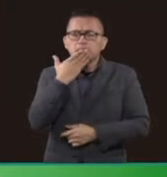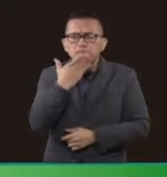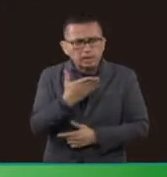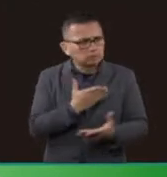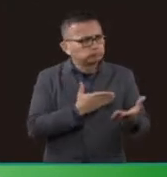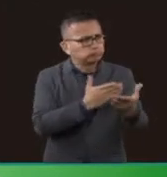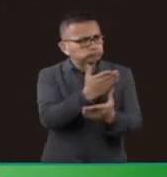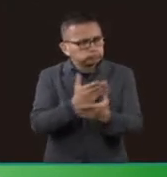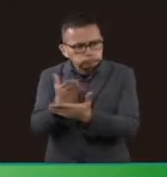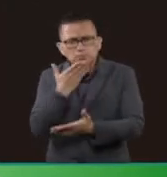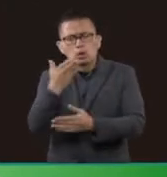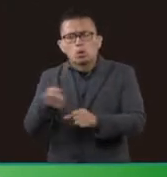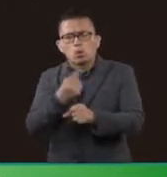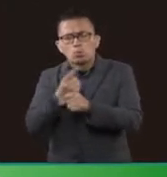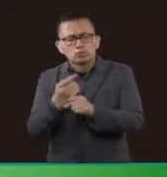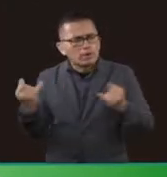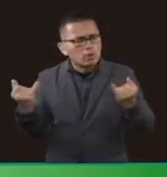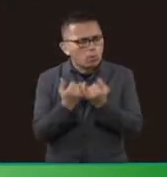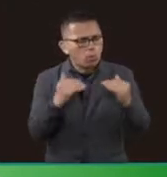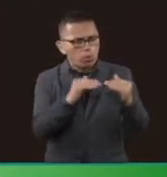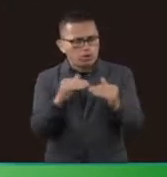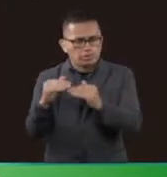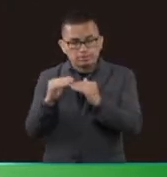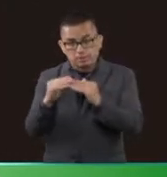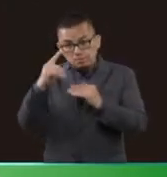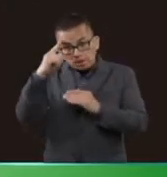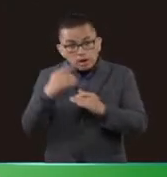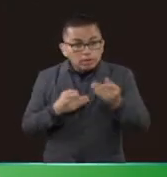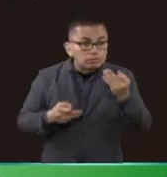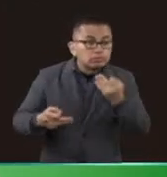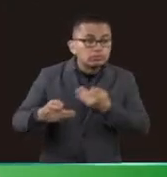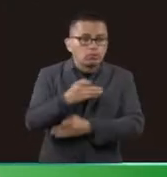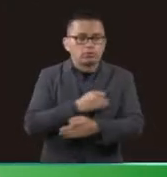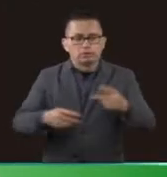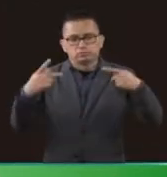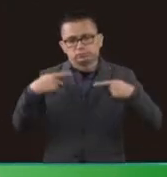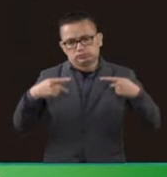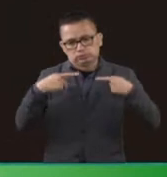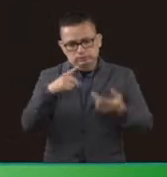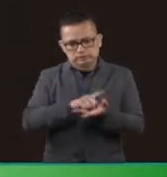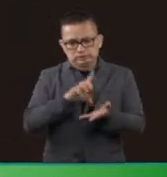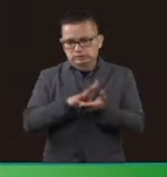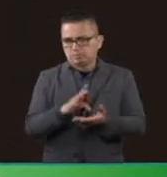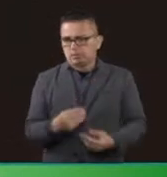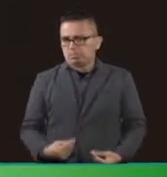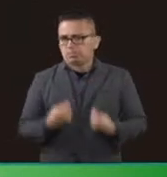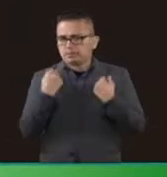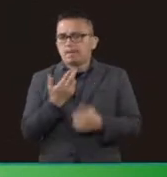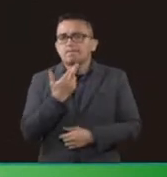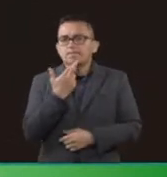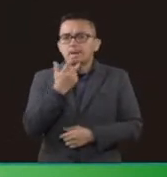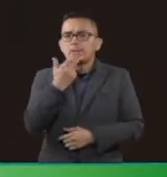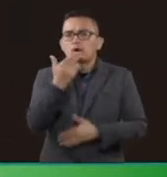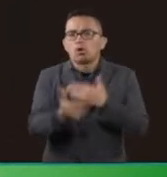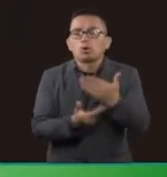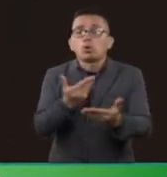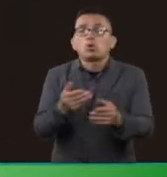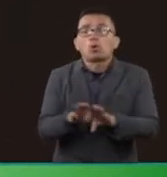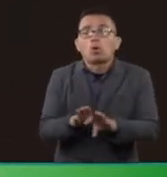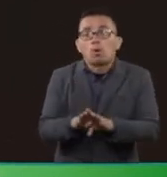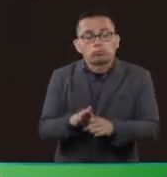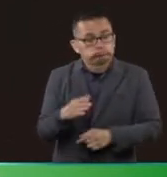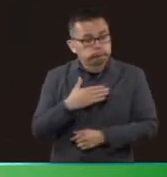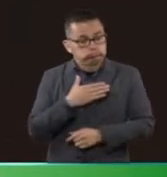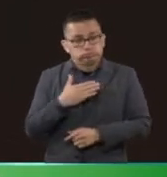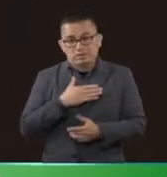a cualquier persona con discapacidad aspirar a mejorar su calidad de vida a través del libre ejercicio de